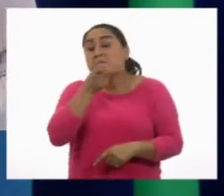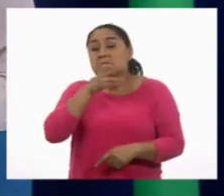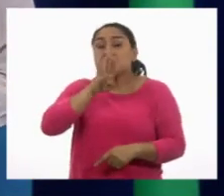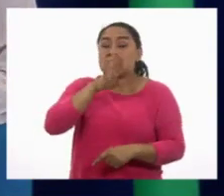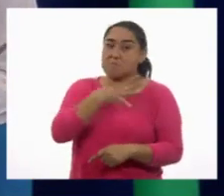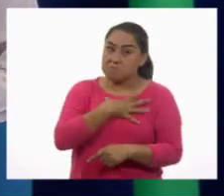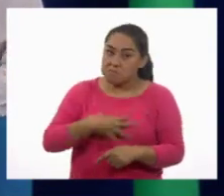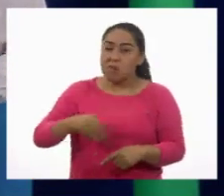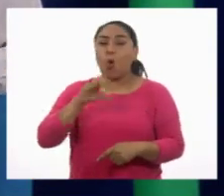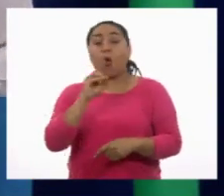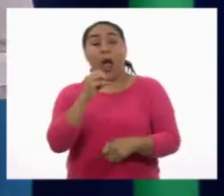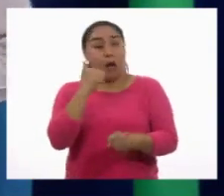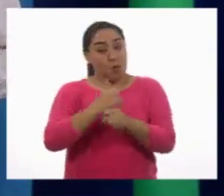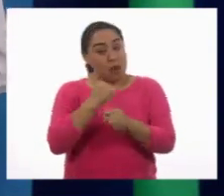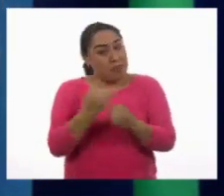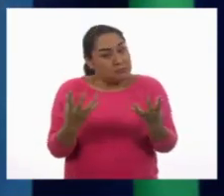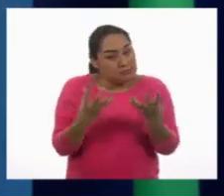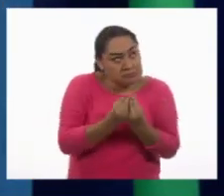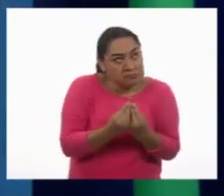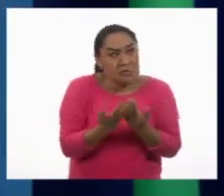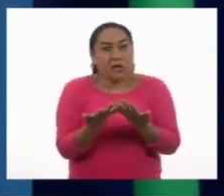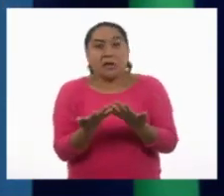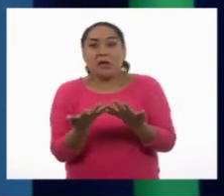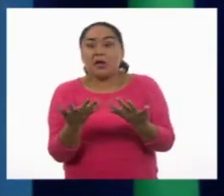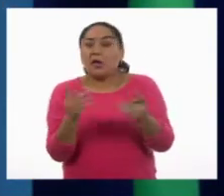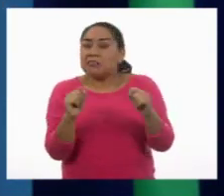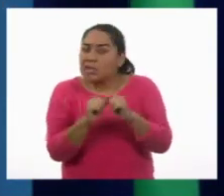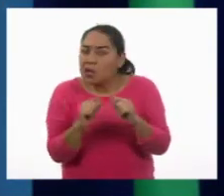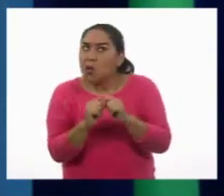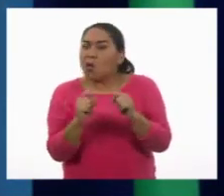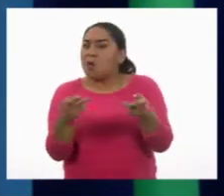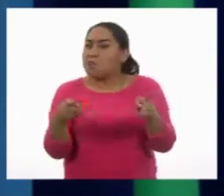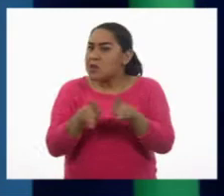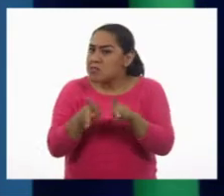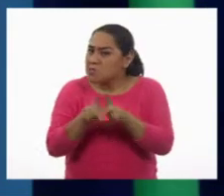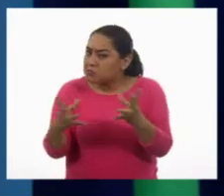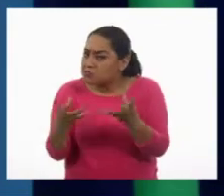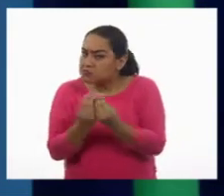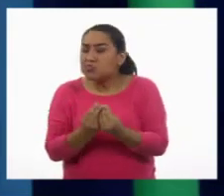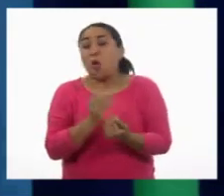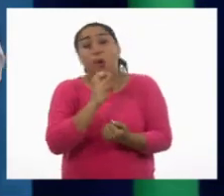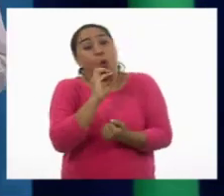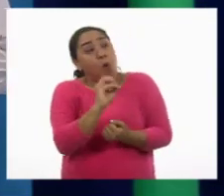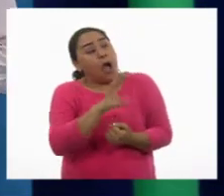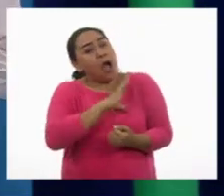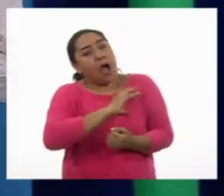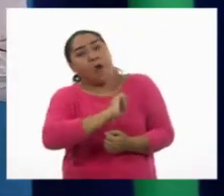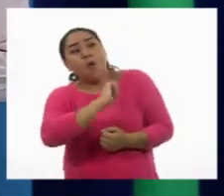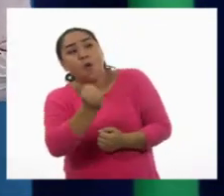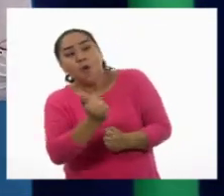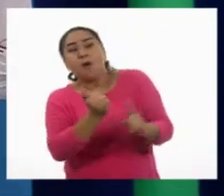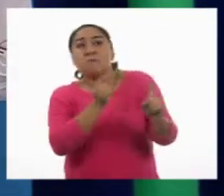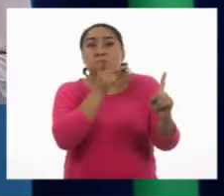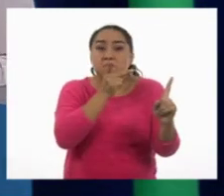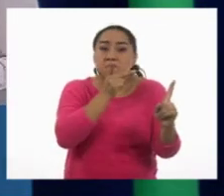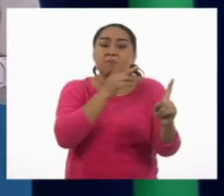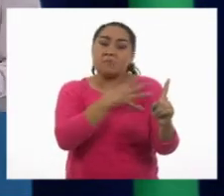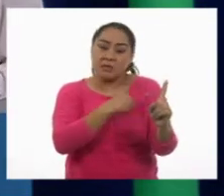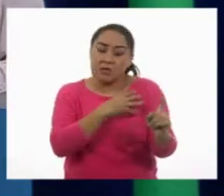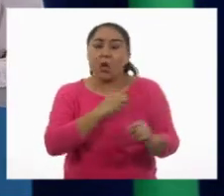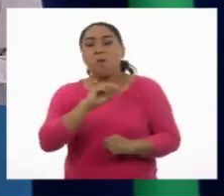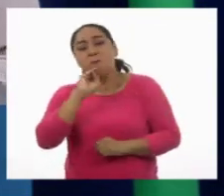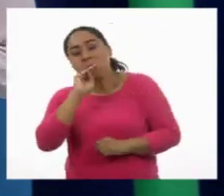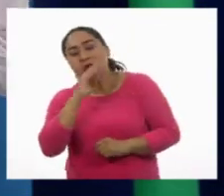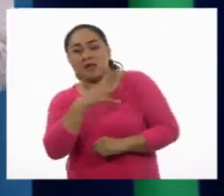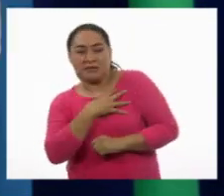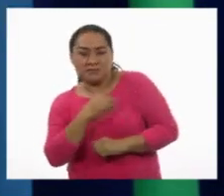incluyen a los abuelos, tíos, primos, otras que se forman con alguno de los padres y los hijos, otras